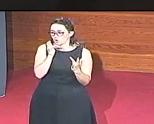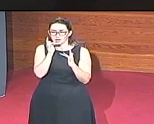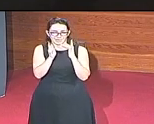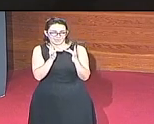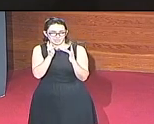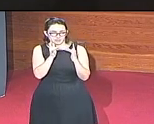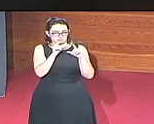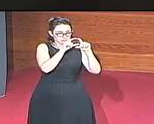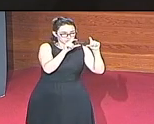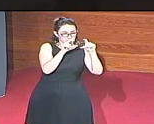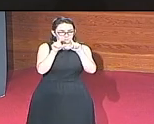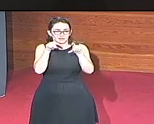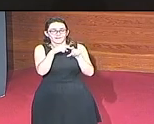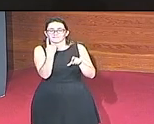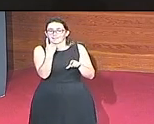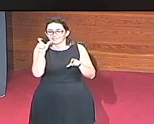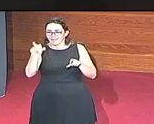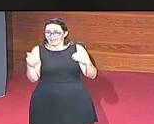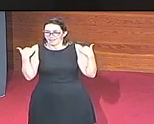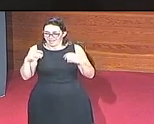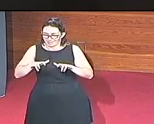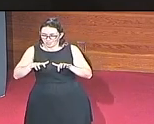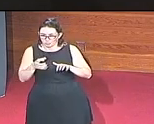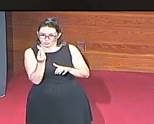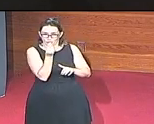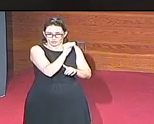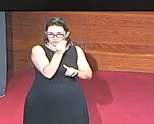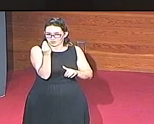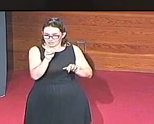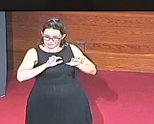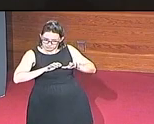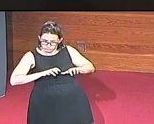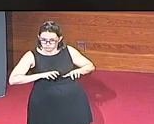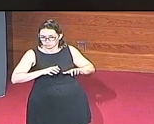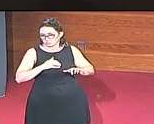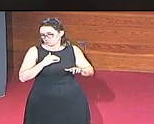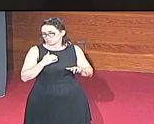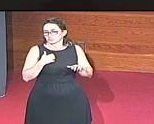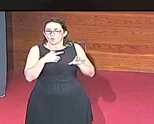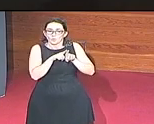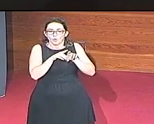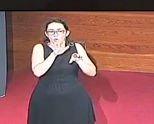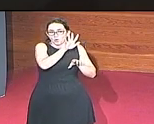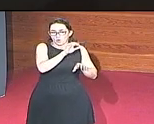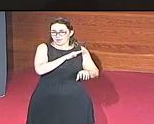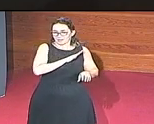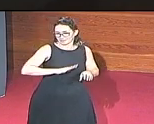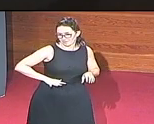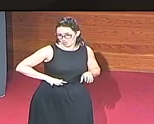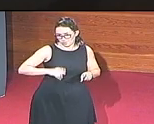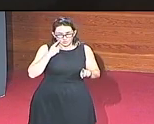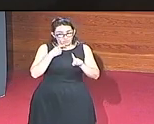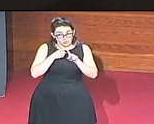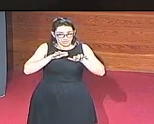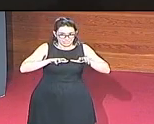texto que tiene que escribir el redactor y planta y unas fotografías que pueden ser esas o pueden ser otras pero yo quiero reservarme ese espacio para contar mi gráfico